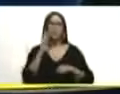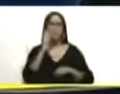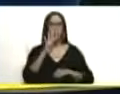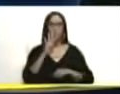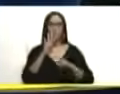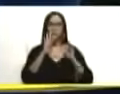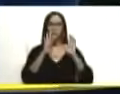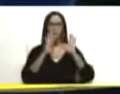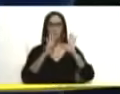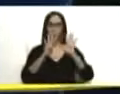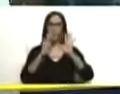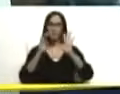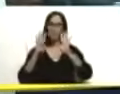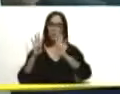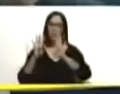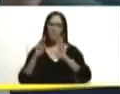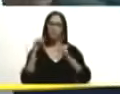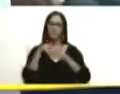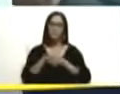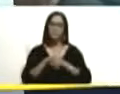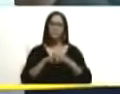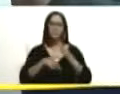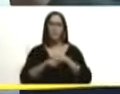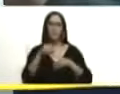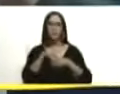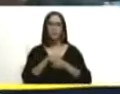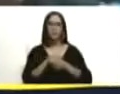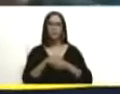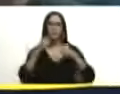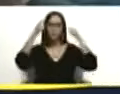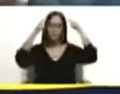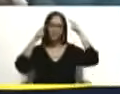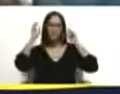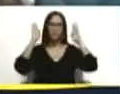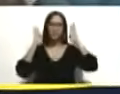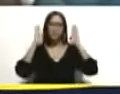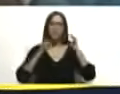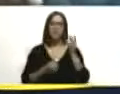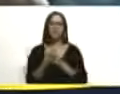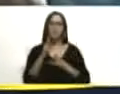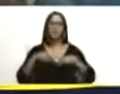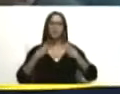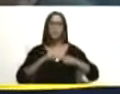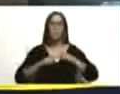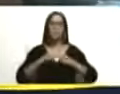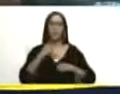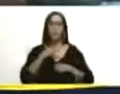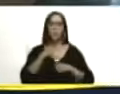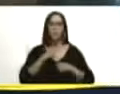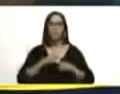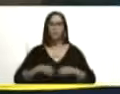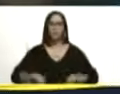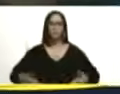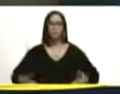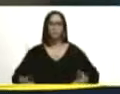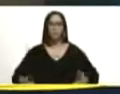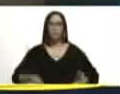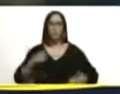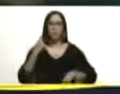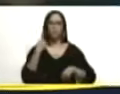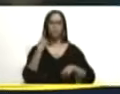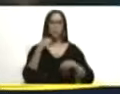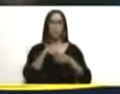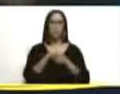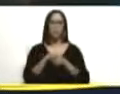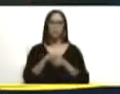499 votaron a favor de ir a las elecciones con Chávez de candidato y fundar un nuevo movimiento político. Un solo voto en contra, no